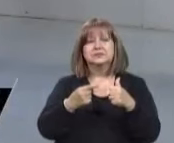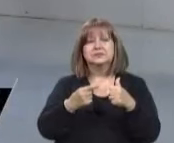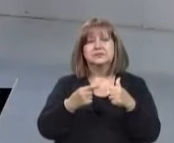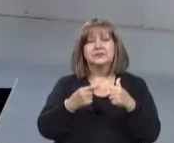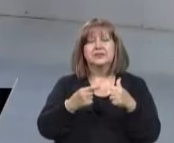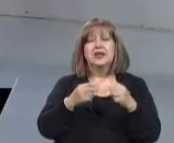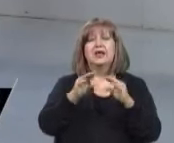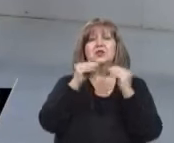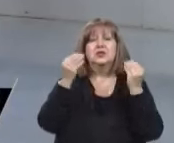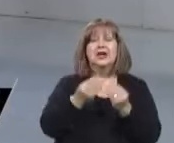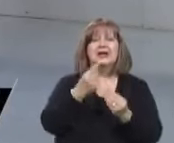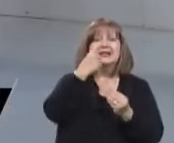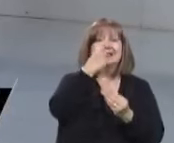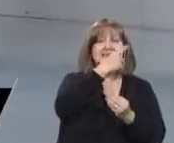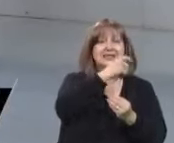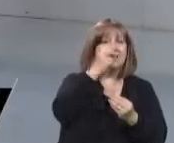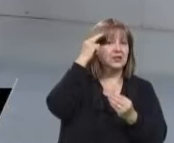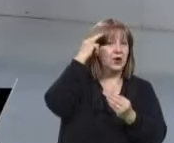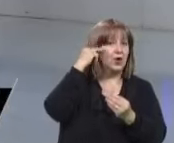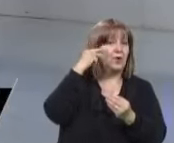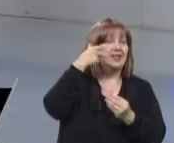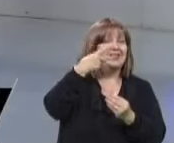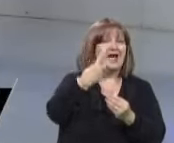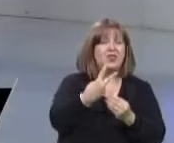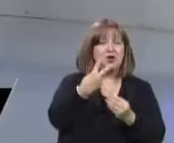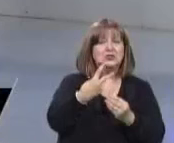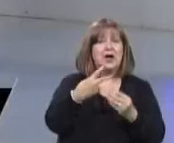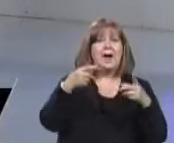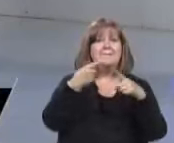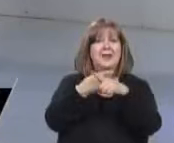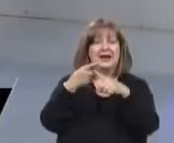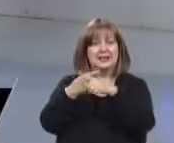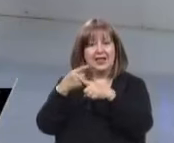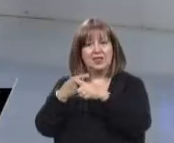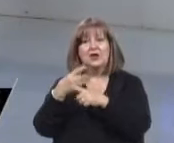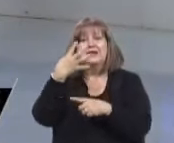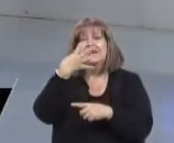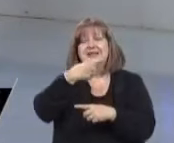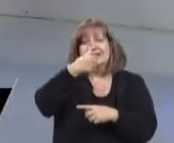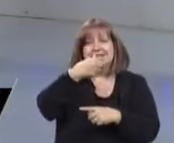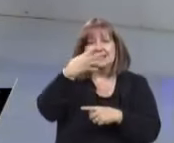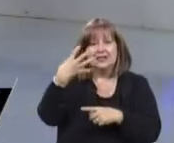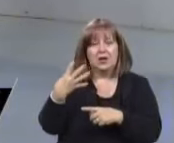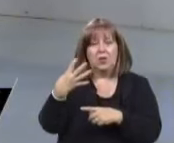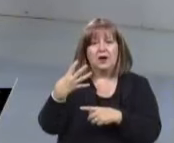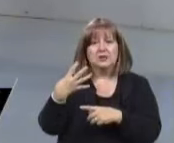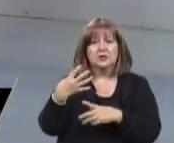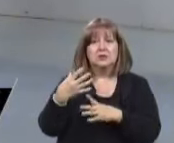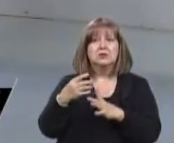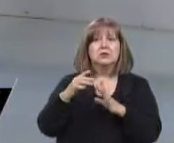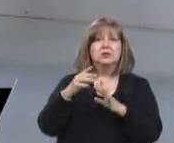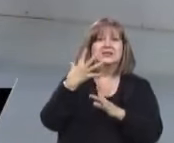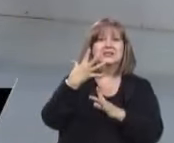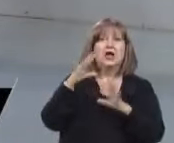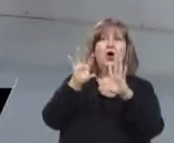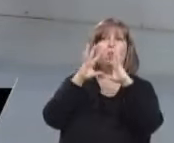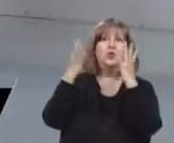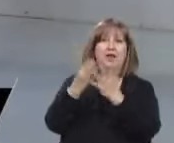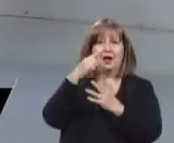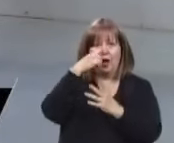de 192 partidos de la fase de grupos y de 64 de la etapa de mata-mata en los últimos 5 mundiales. Epa. Esa